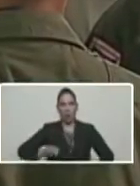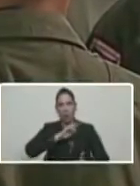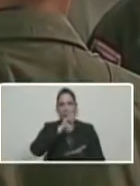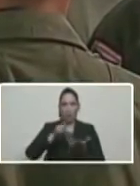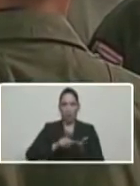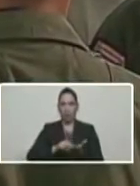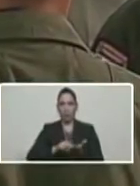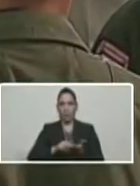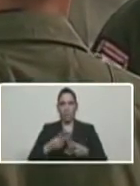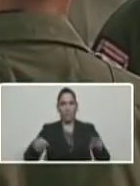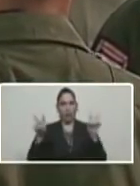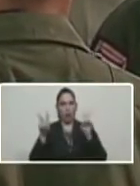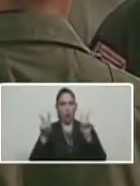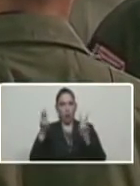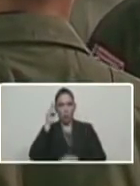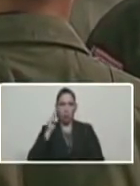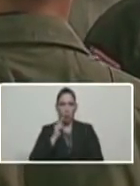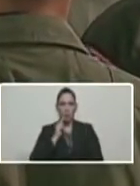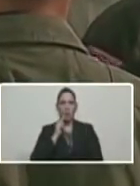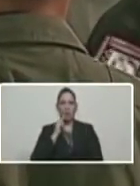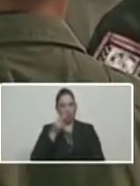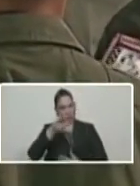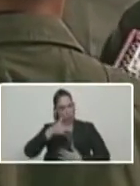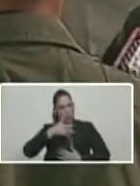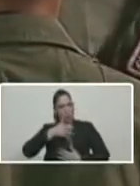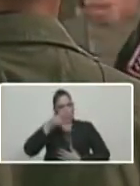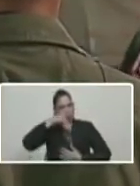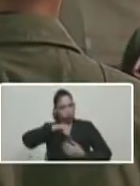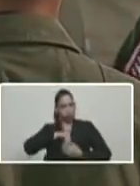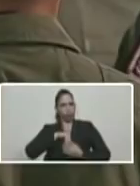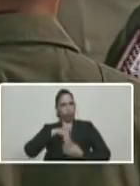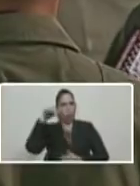valores bolivarianos arraigados hoy más que nunca.